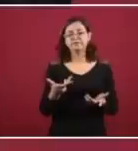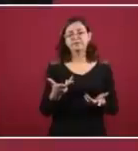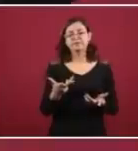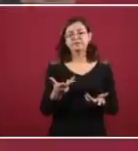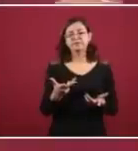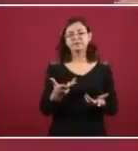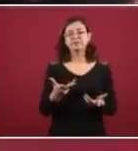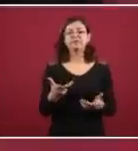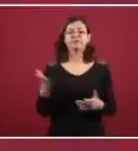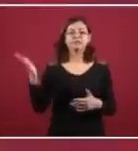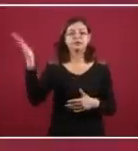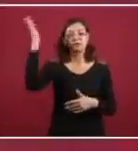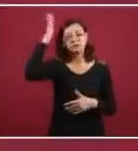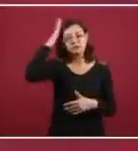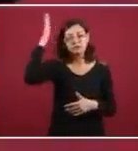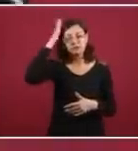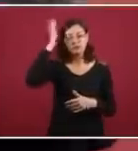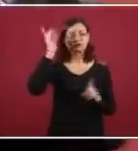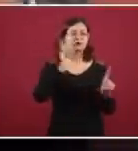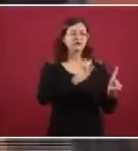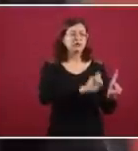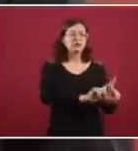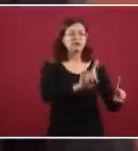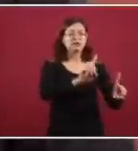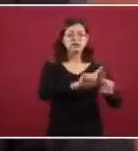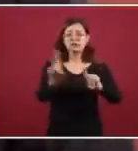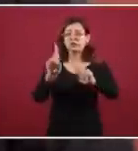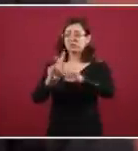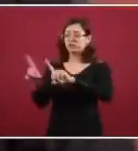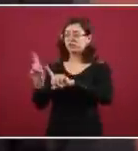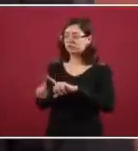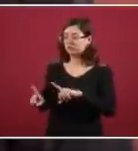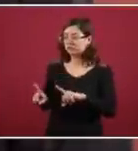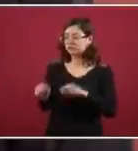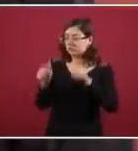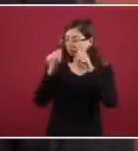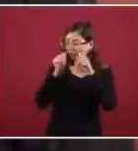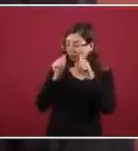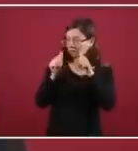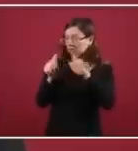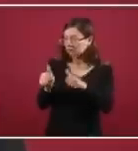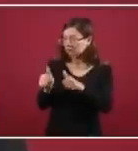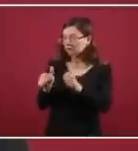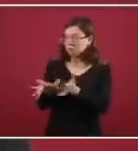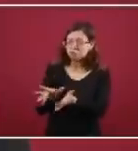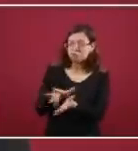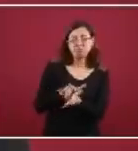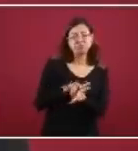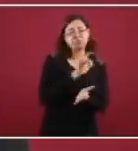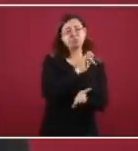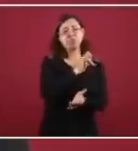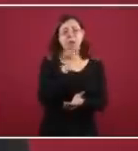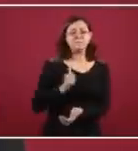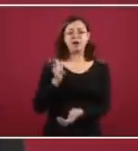vengan dirigentes que luego utilizan estos casos con propósitos